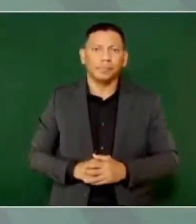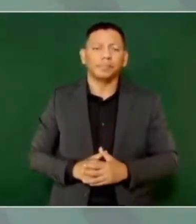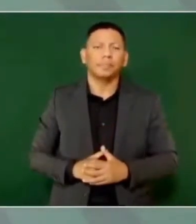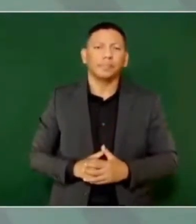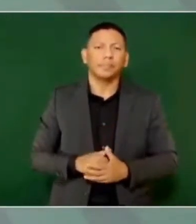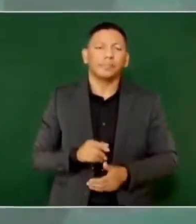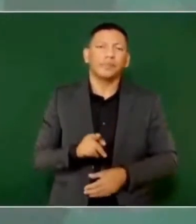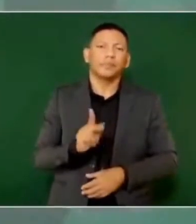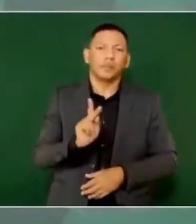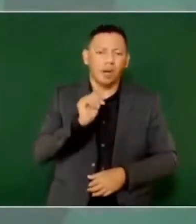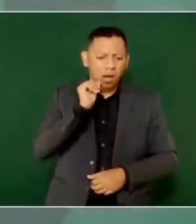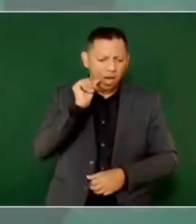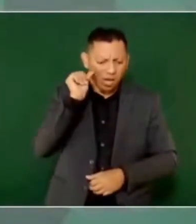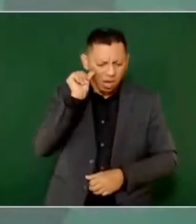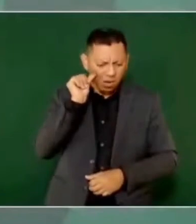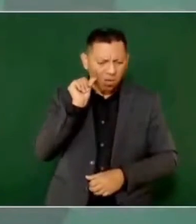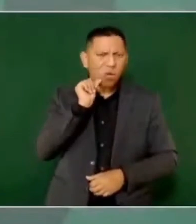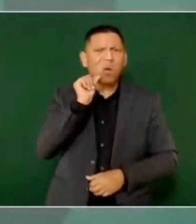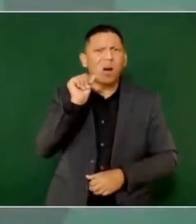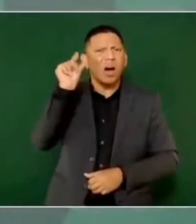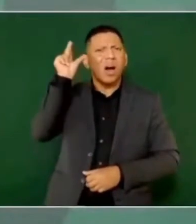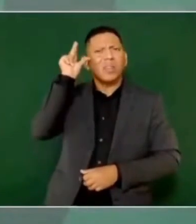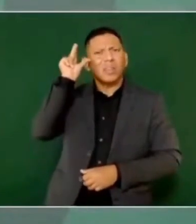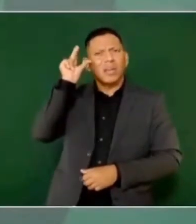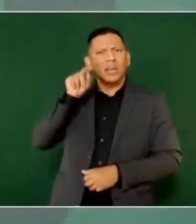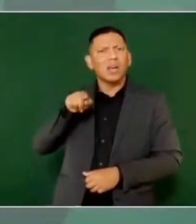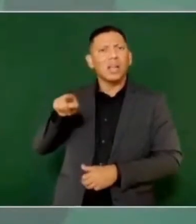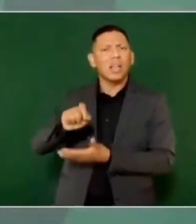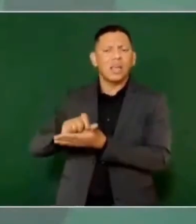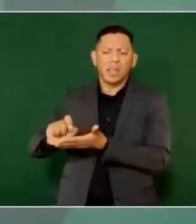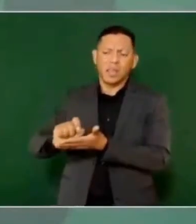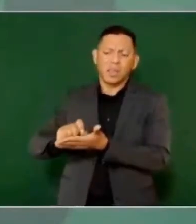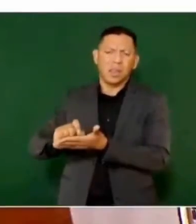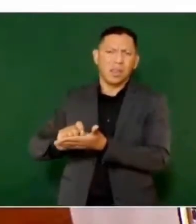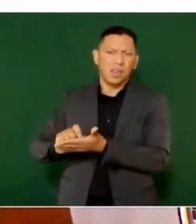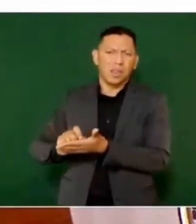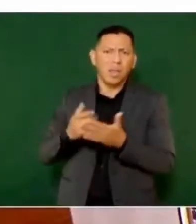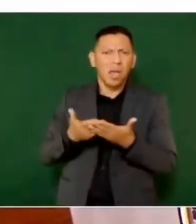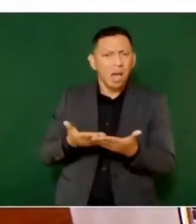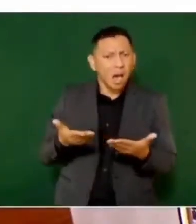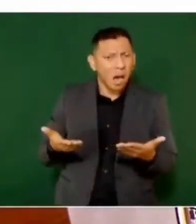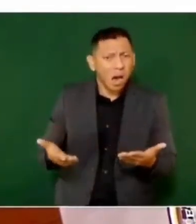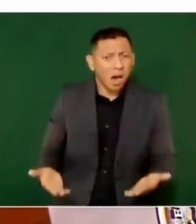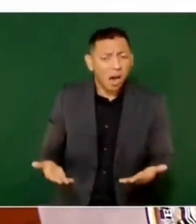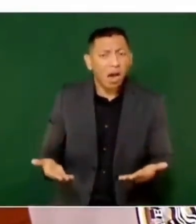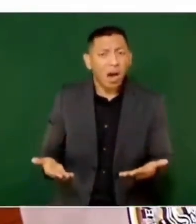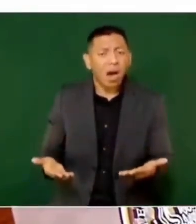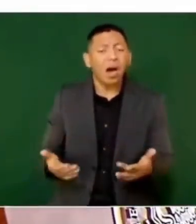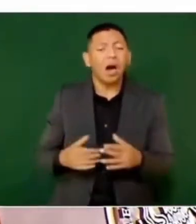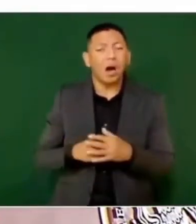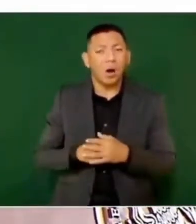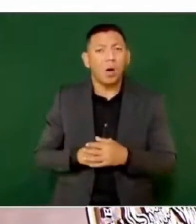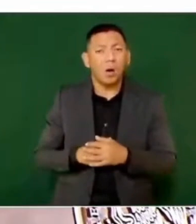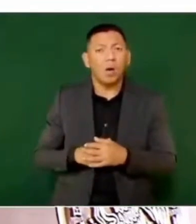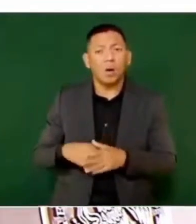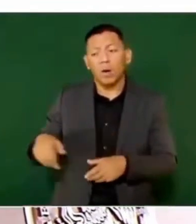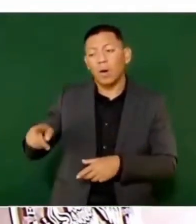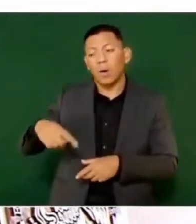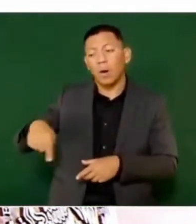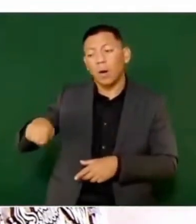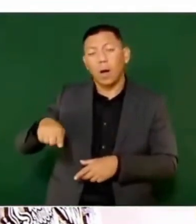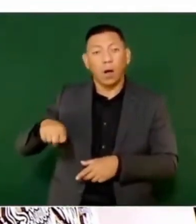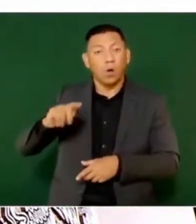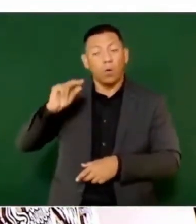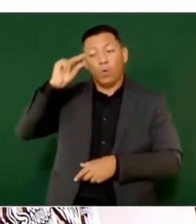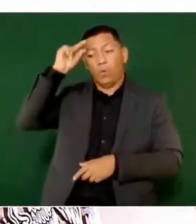pero ayer o antier escribió eso. Y ahora están todos estos